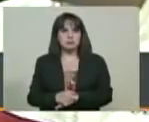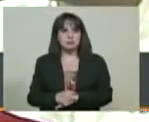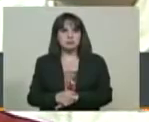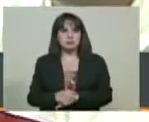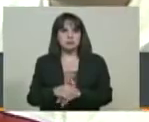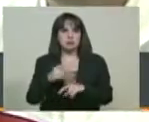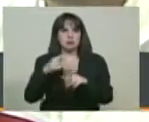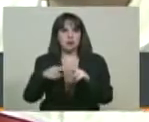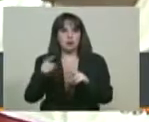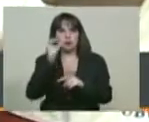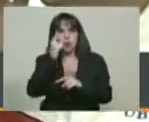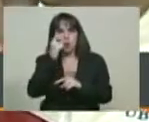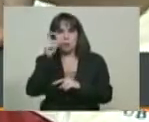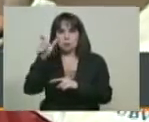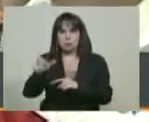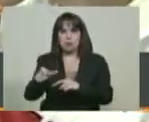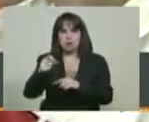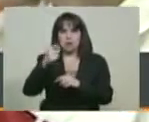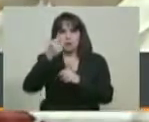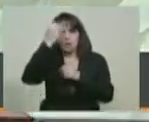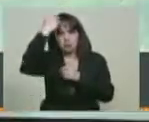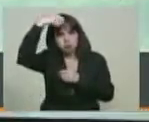Víctor se peinaba como John Travolta.